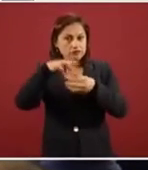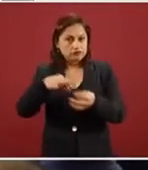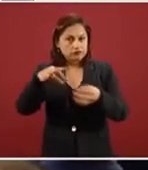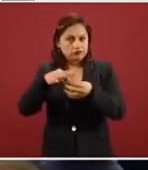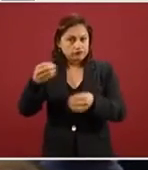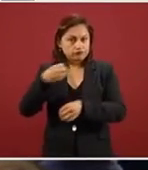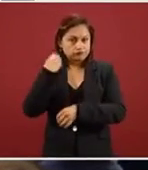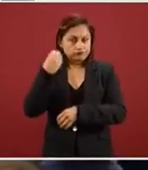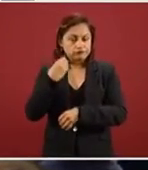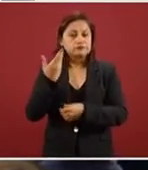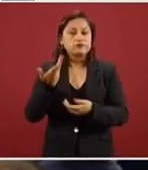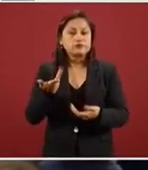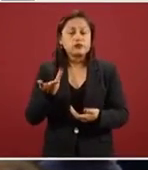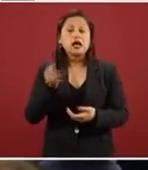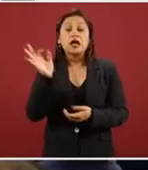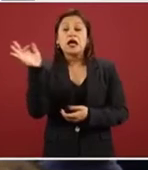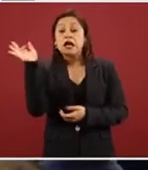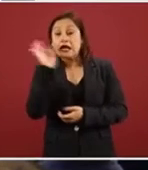pidió